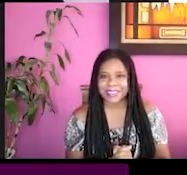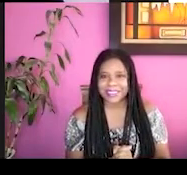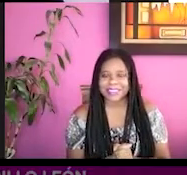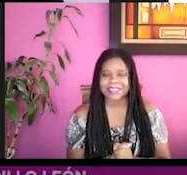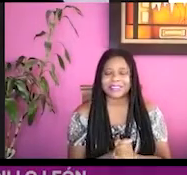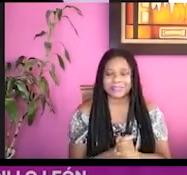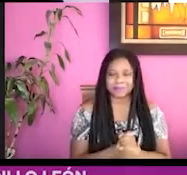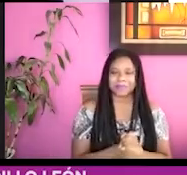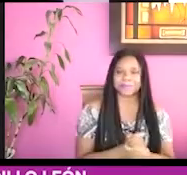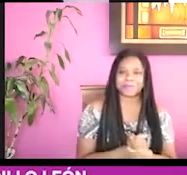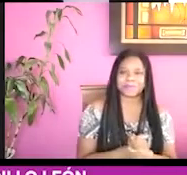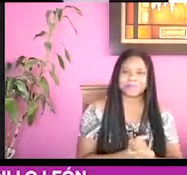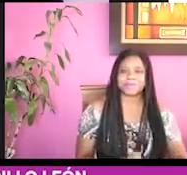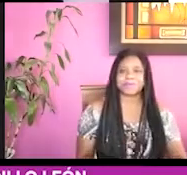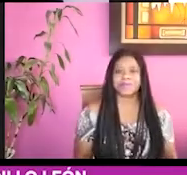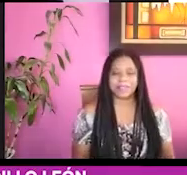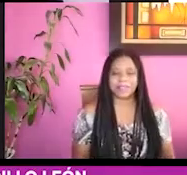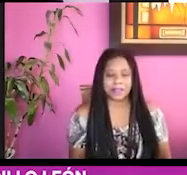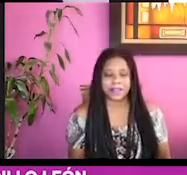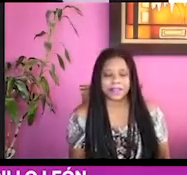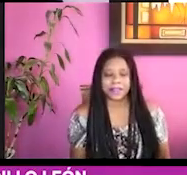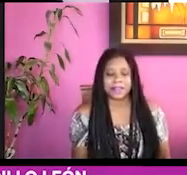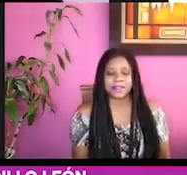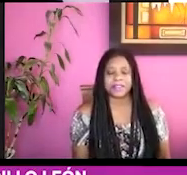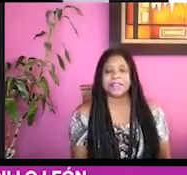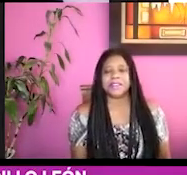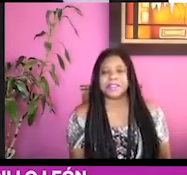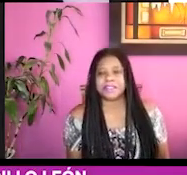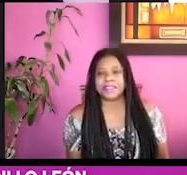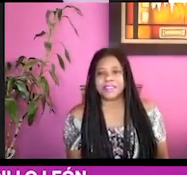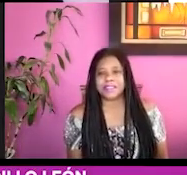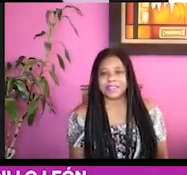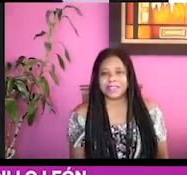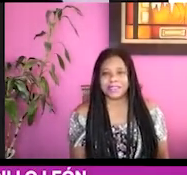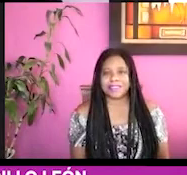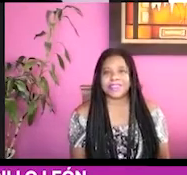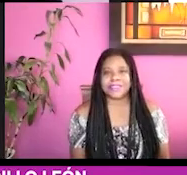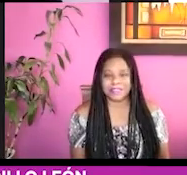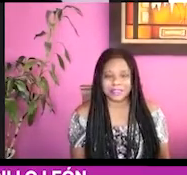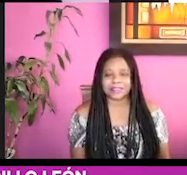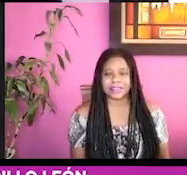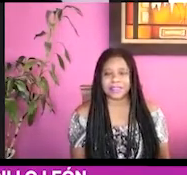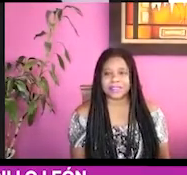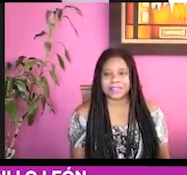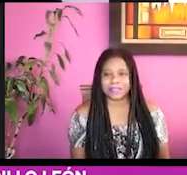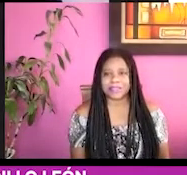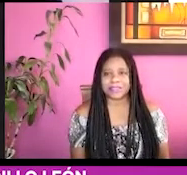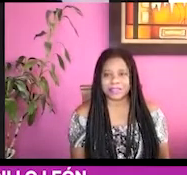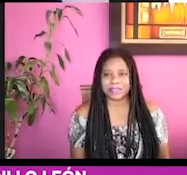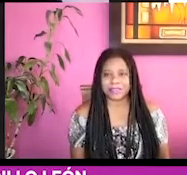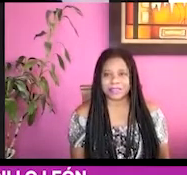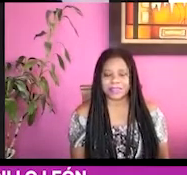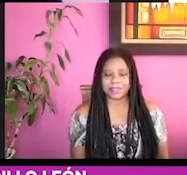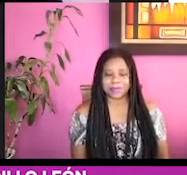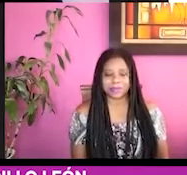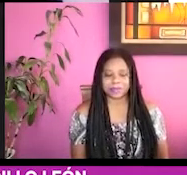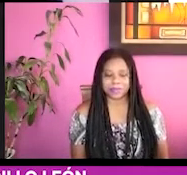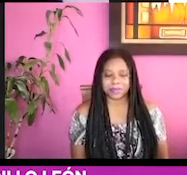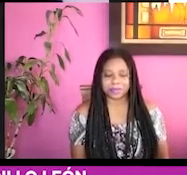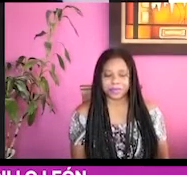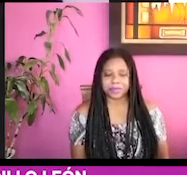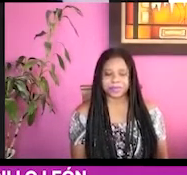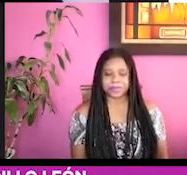gracias, Sofía, Michael, Alindo. En realidad es un gran reto. En primer lugar, tenemos que ir